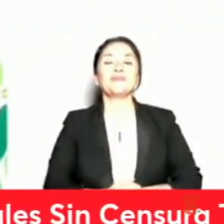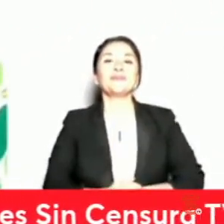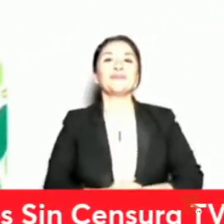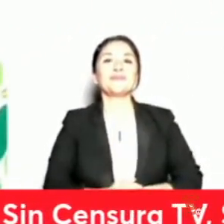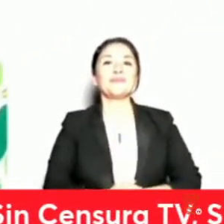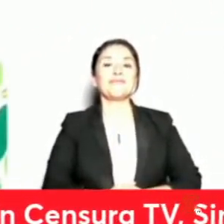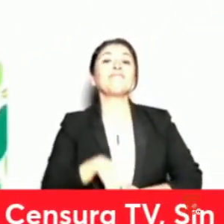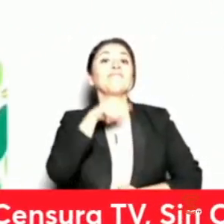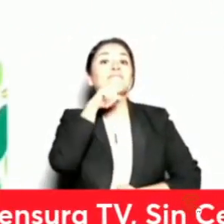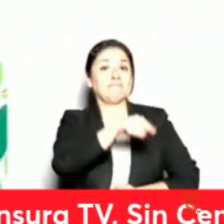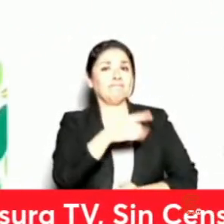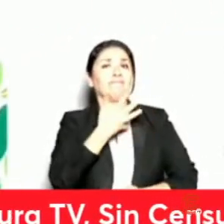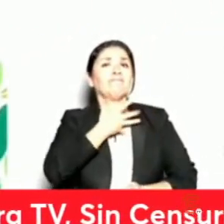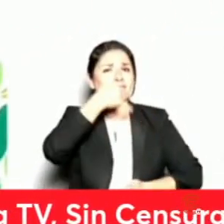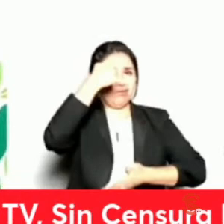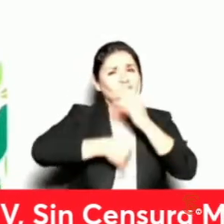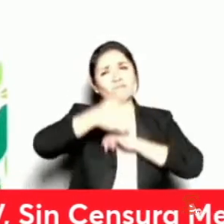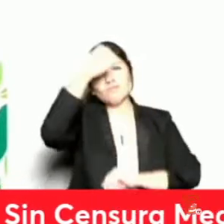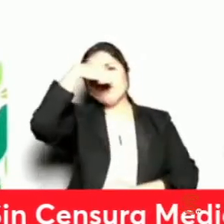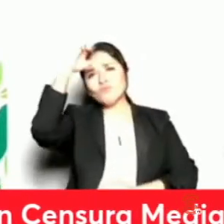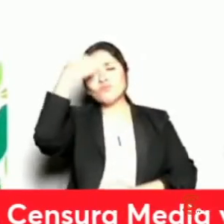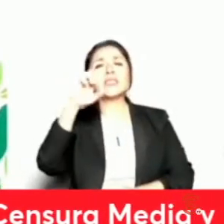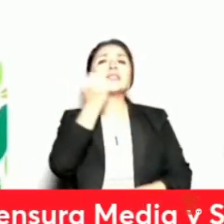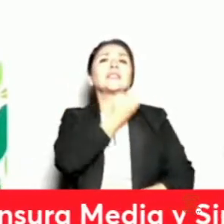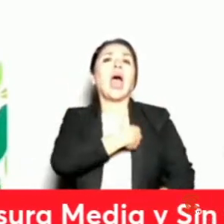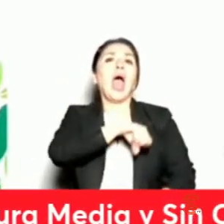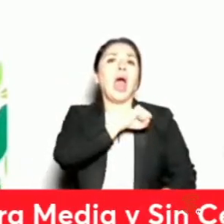Ella es experta en salud